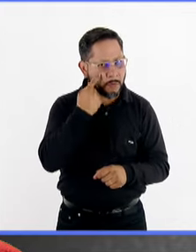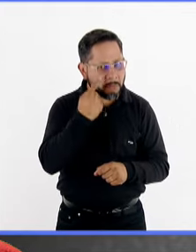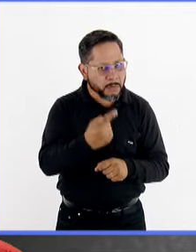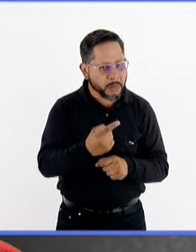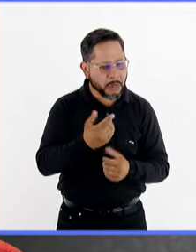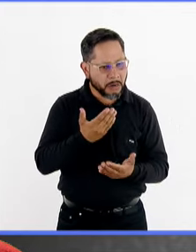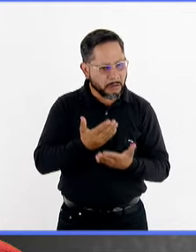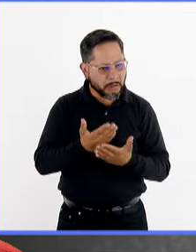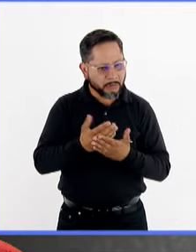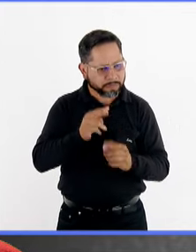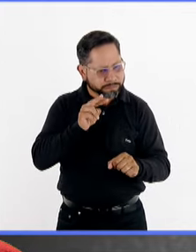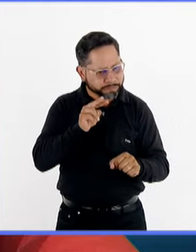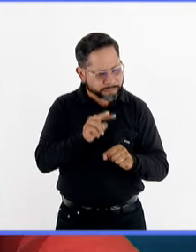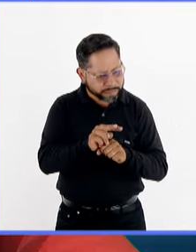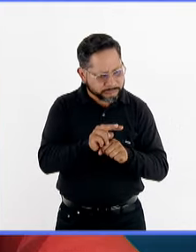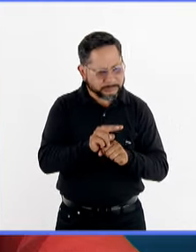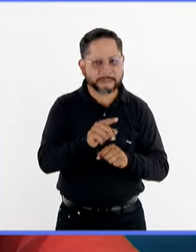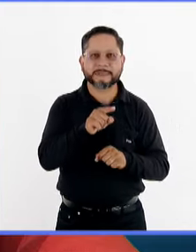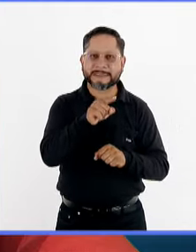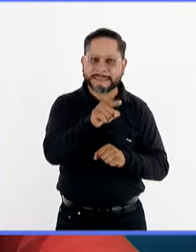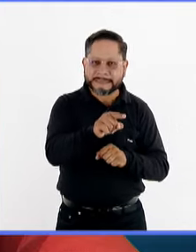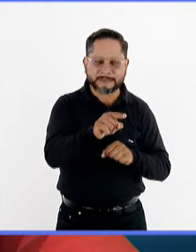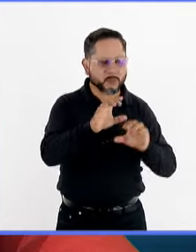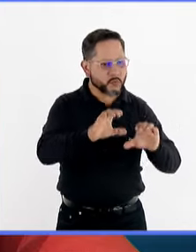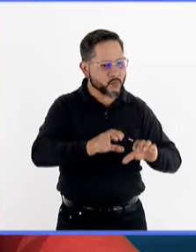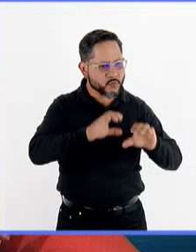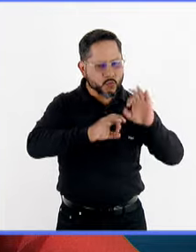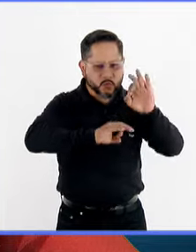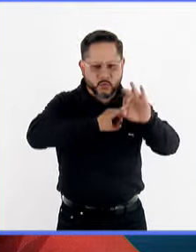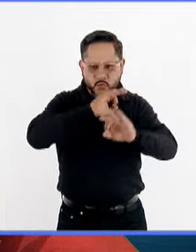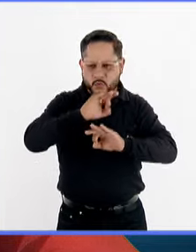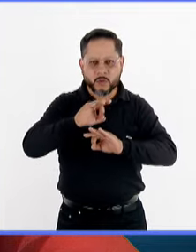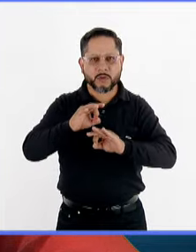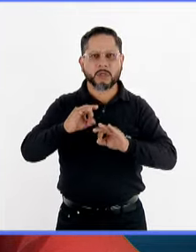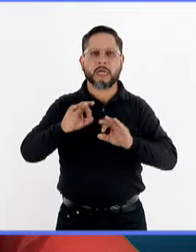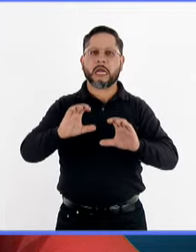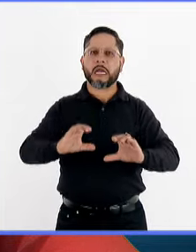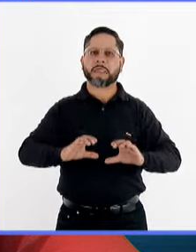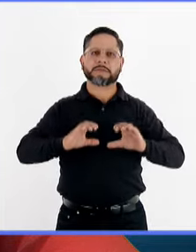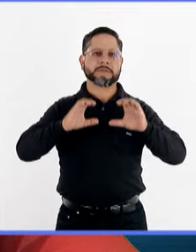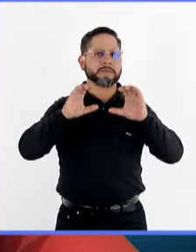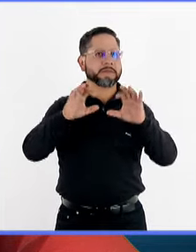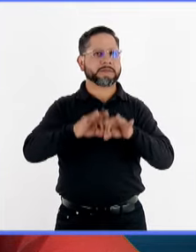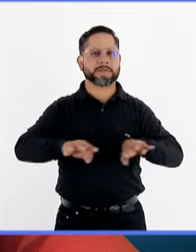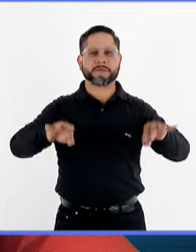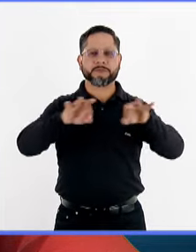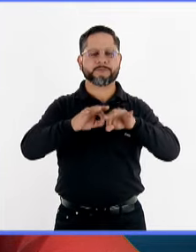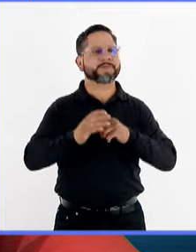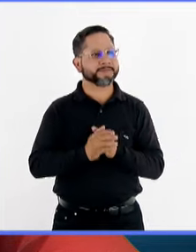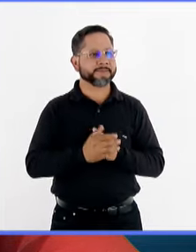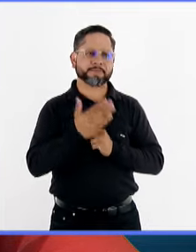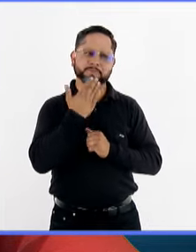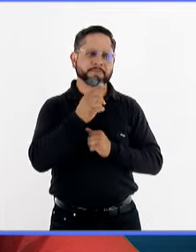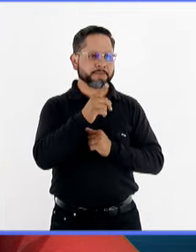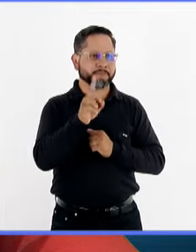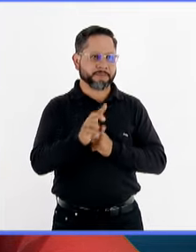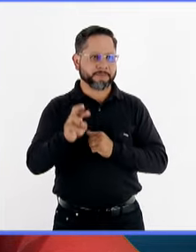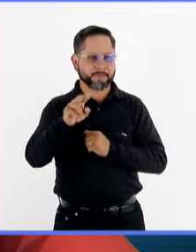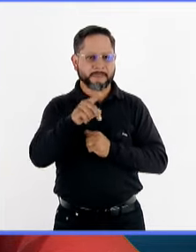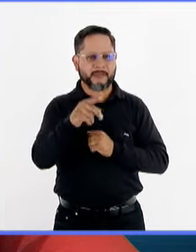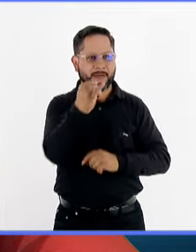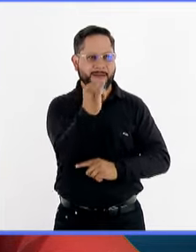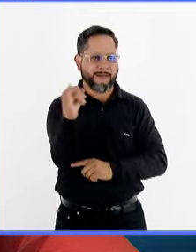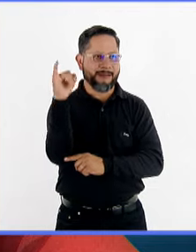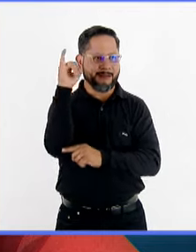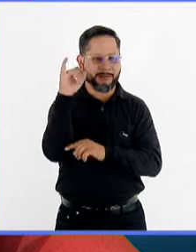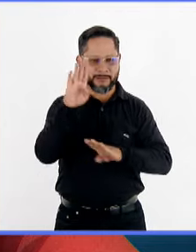hablando entonces de conservación, de preservación, de investigación, y lo que debemos decir para ir terminando el programa, doctor, es que el Jardín Botánico